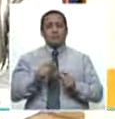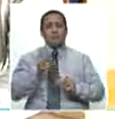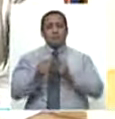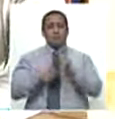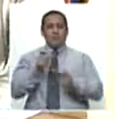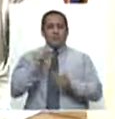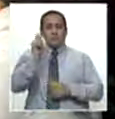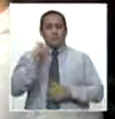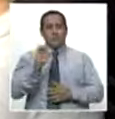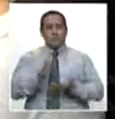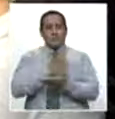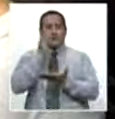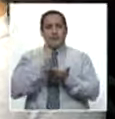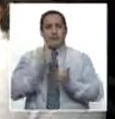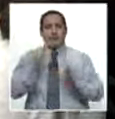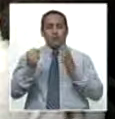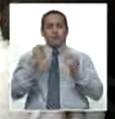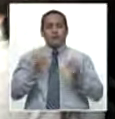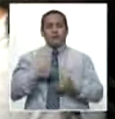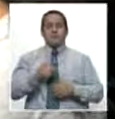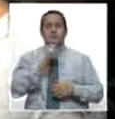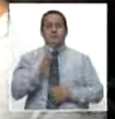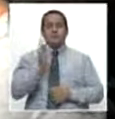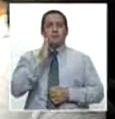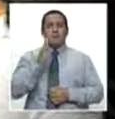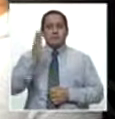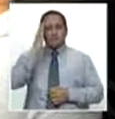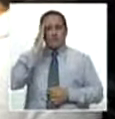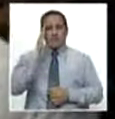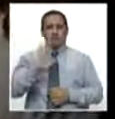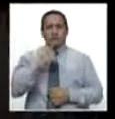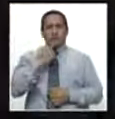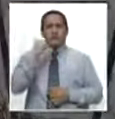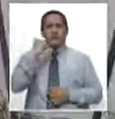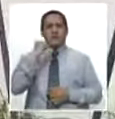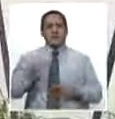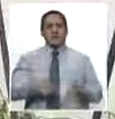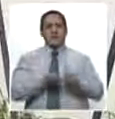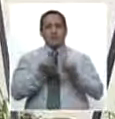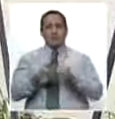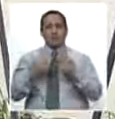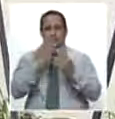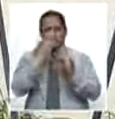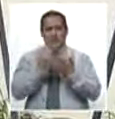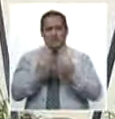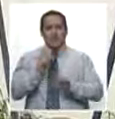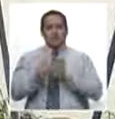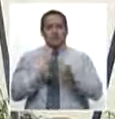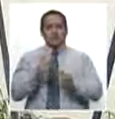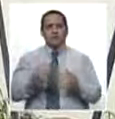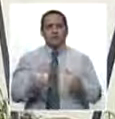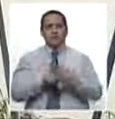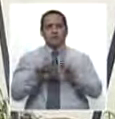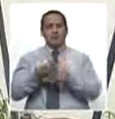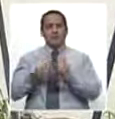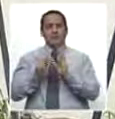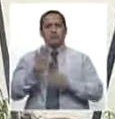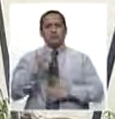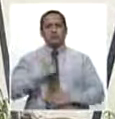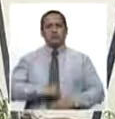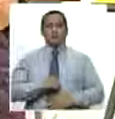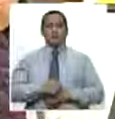autismo y también para que los padres conozcan también los derechos, sus derechos, ¿no?, frente a la sociedad con respeto